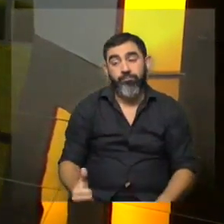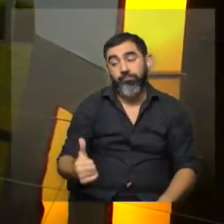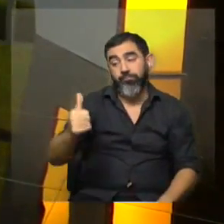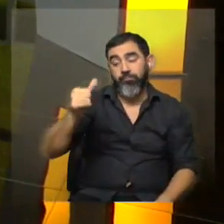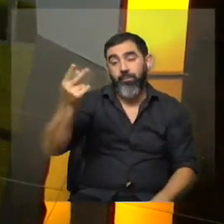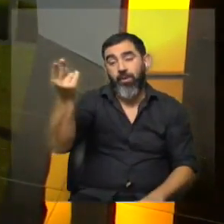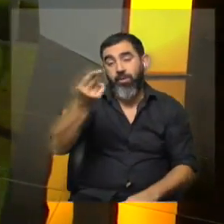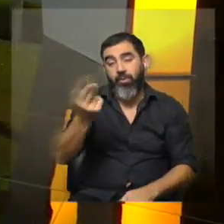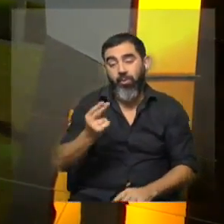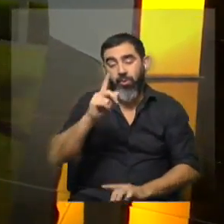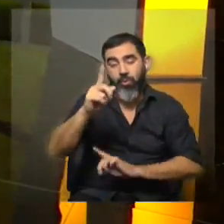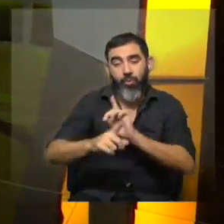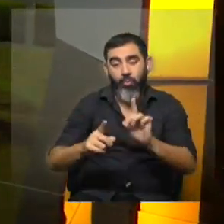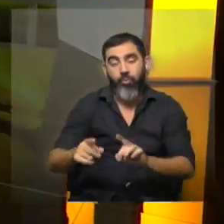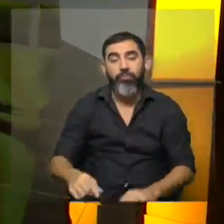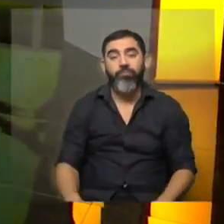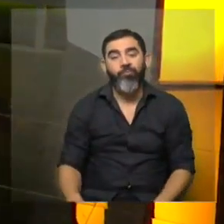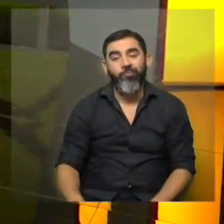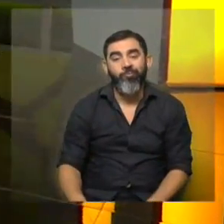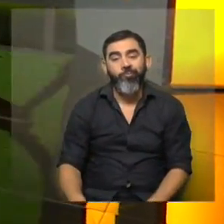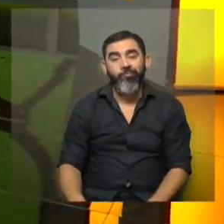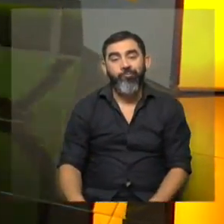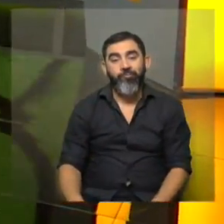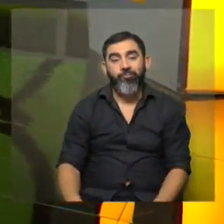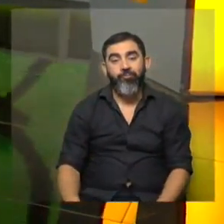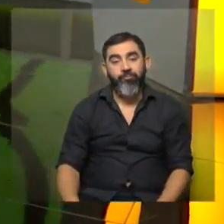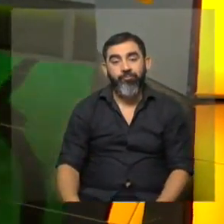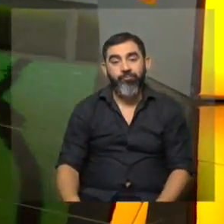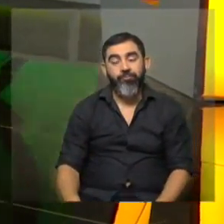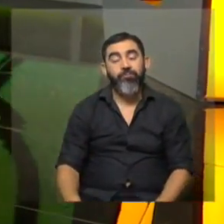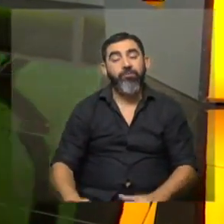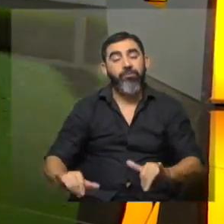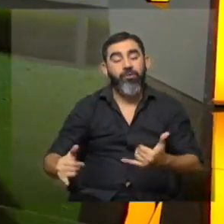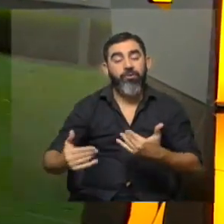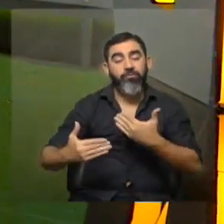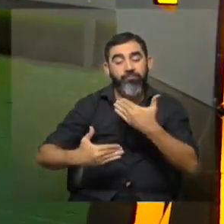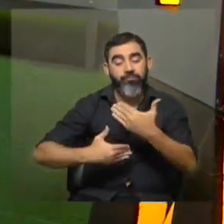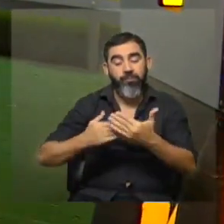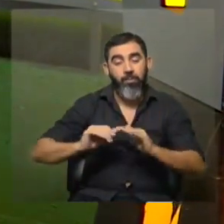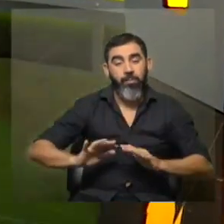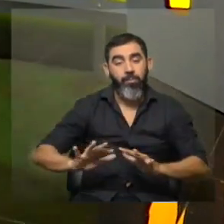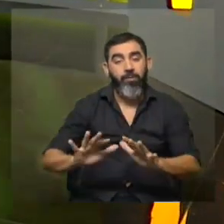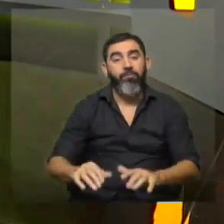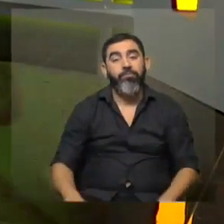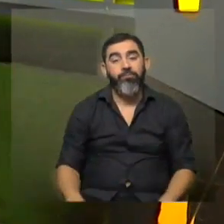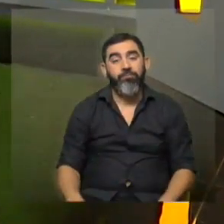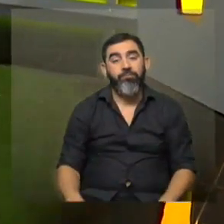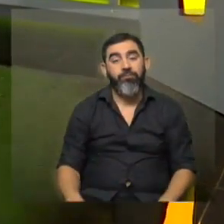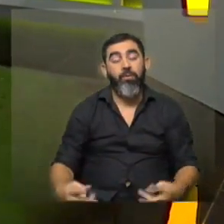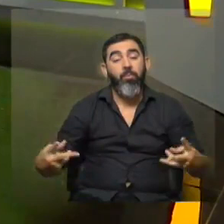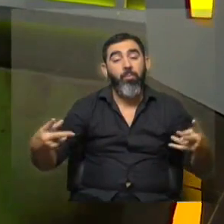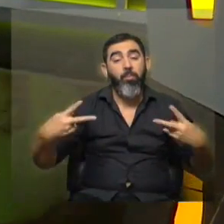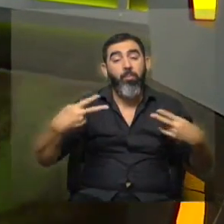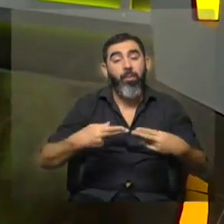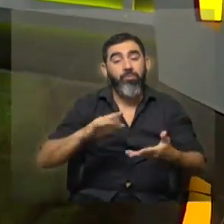espaldas algunas de las ilustraciones de esa publicación que, como decimos, ya está en curso, está en elaboración. Nueva pausa